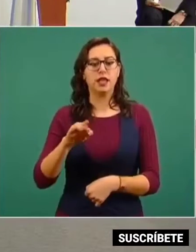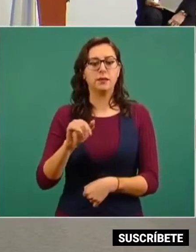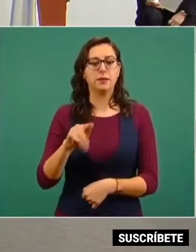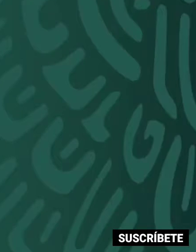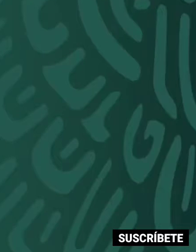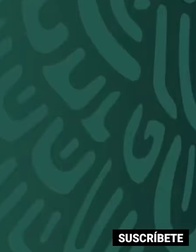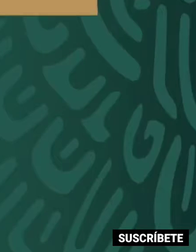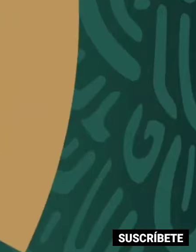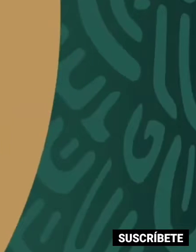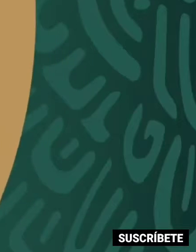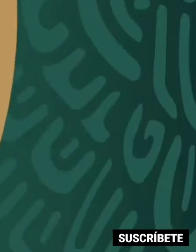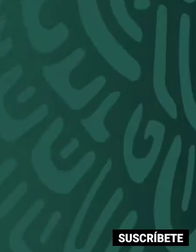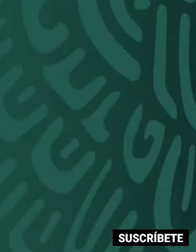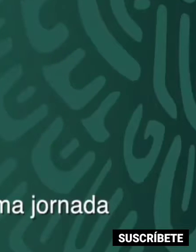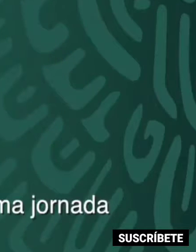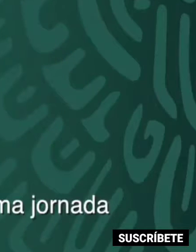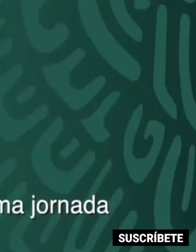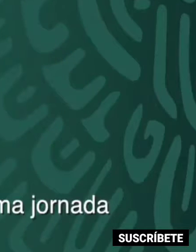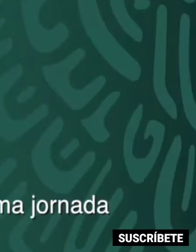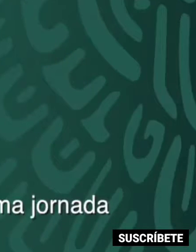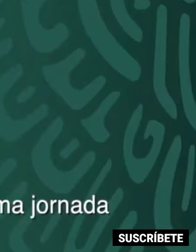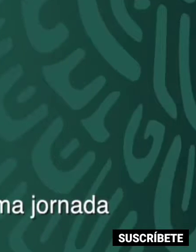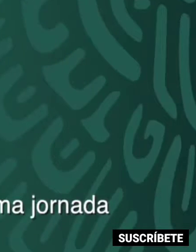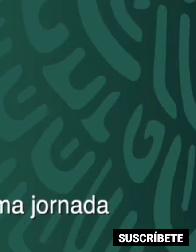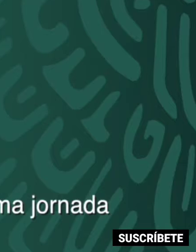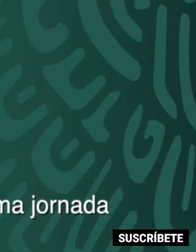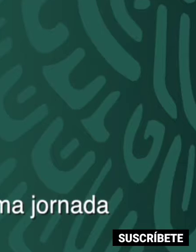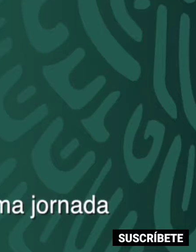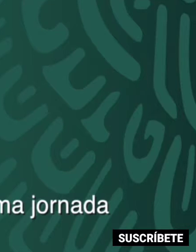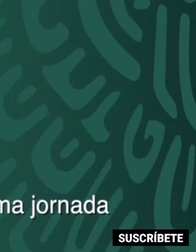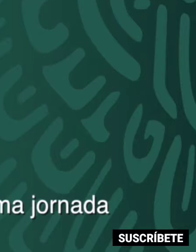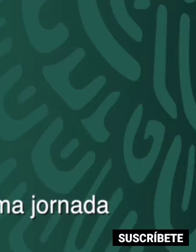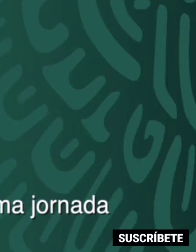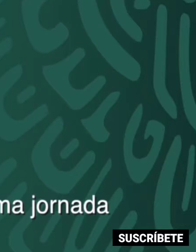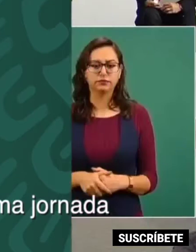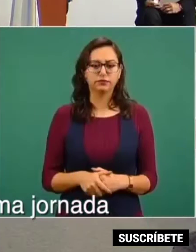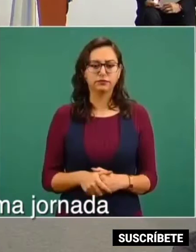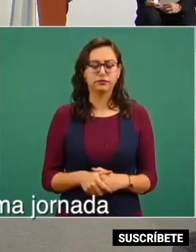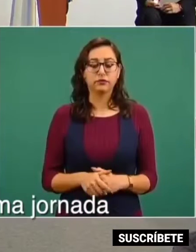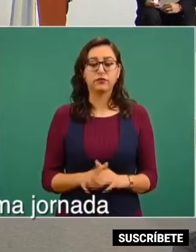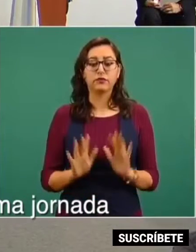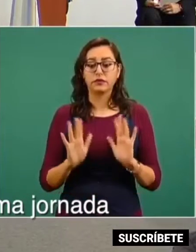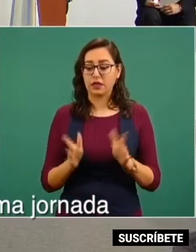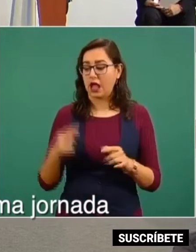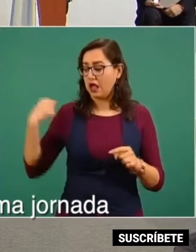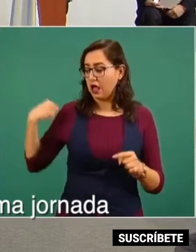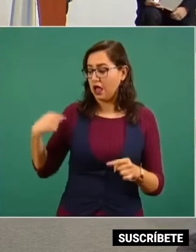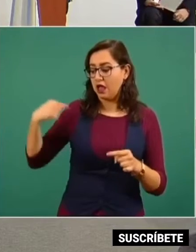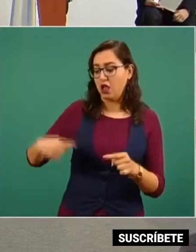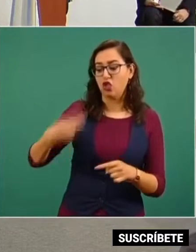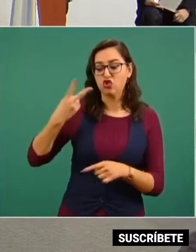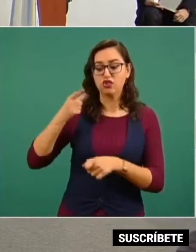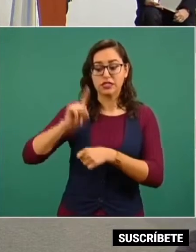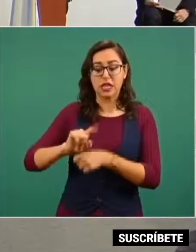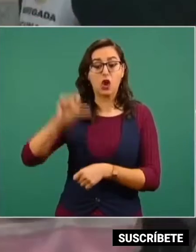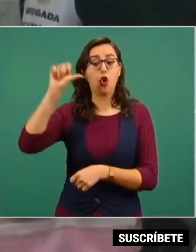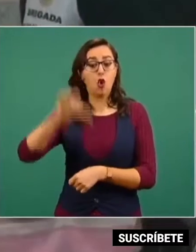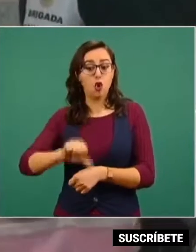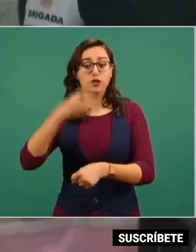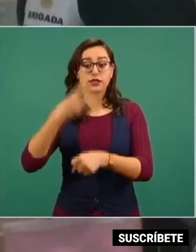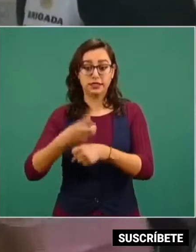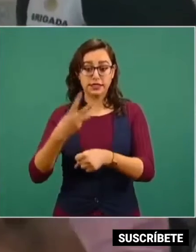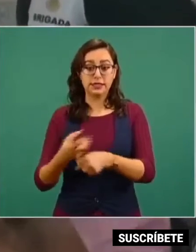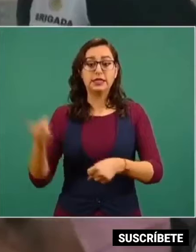continuidad al proceso de vacunación. El día de hoy nos encontramos en la tercera y última jornada de esta primera fase de